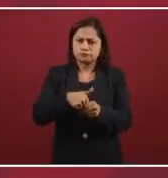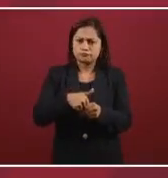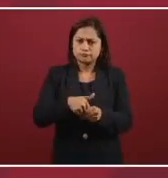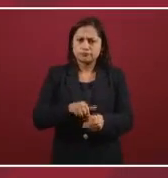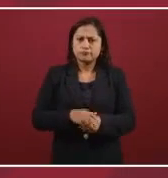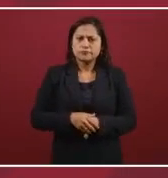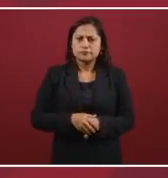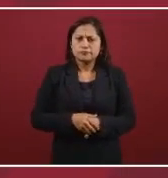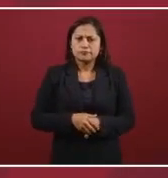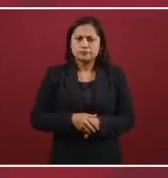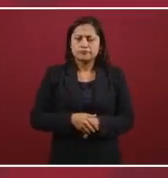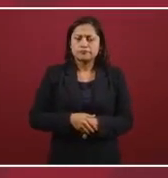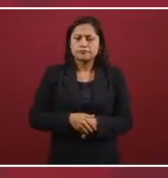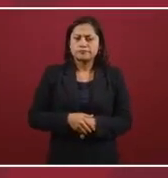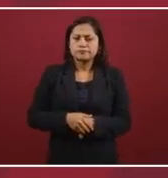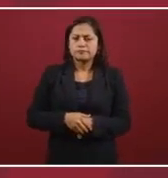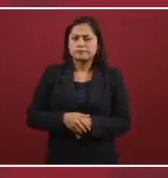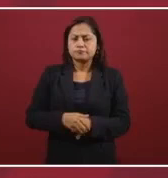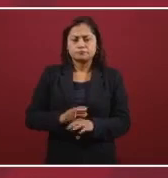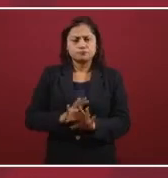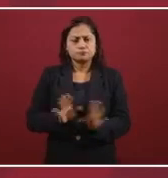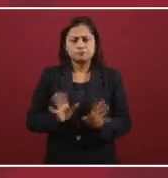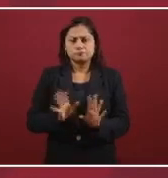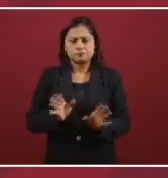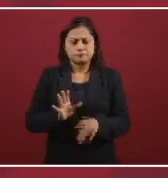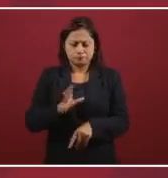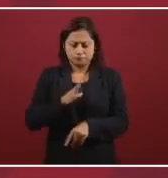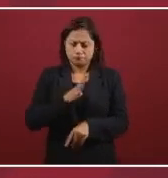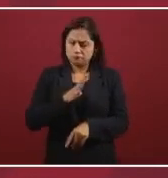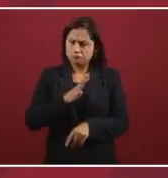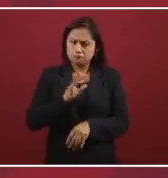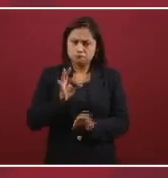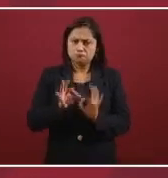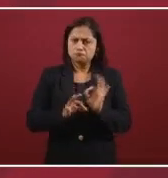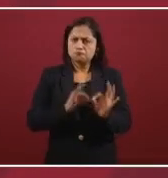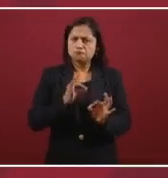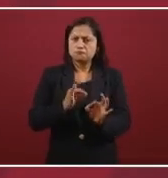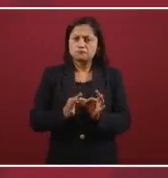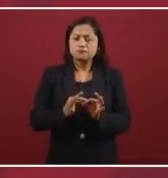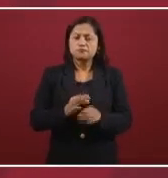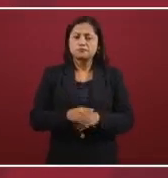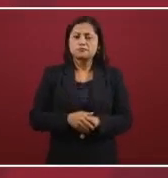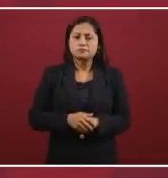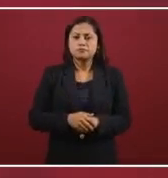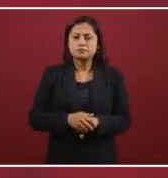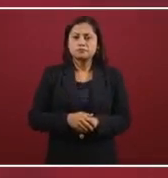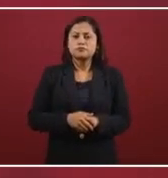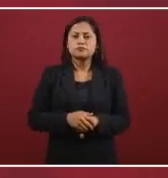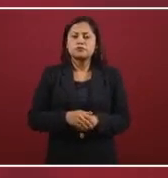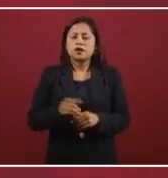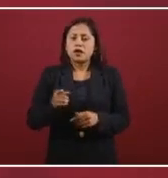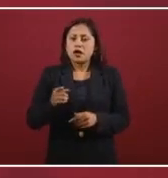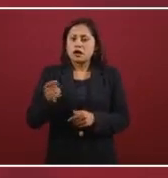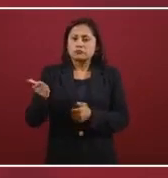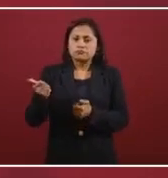sin ningún problema por importaciones y